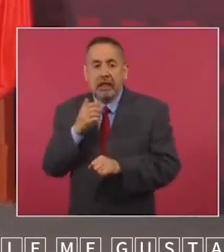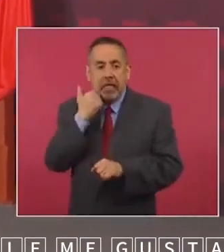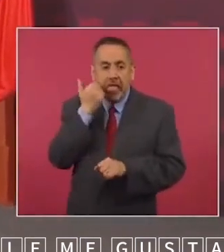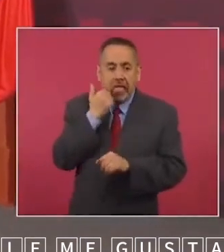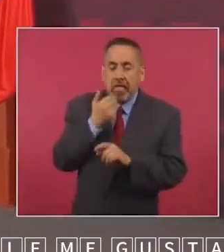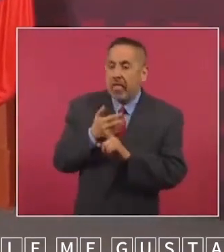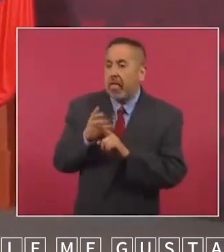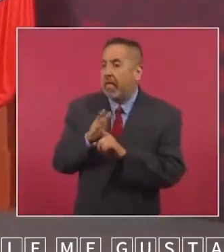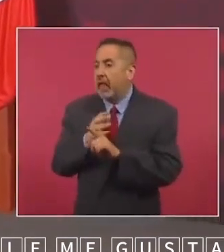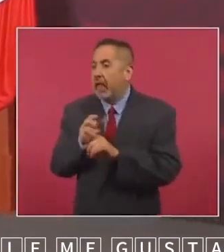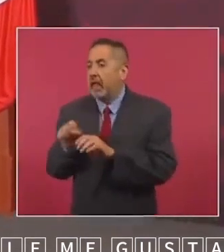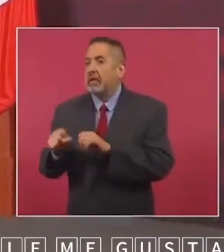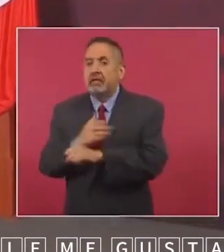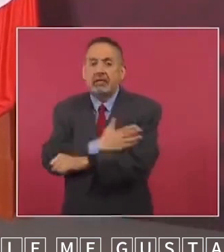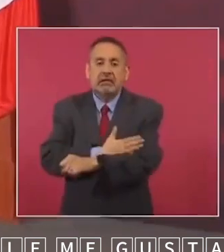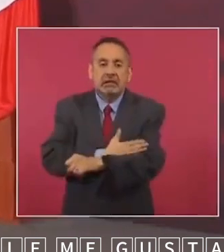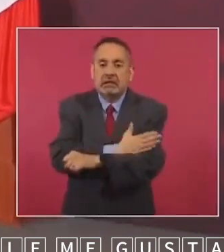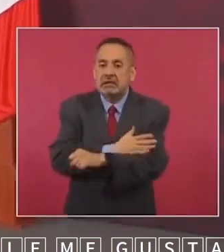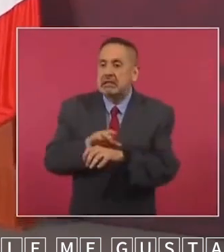y que